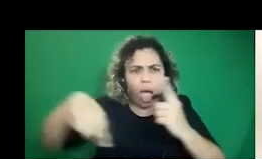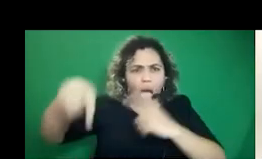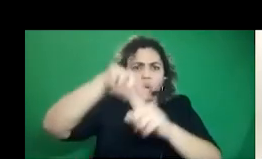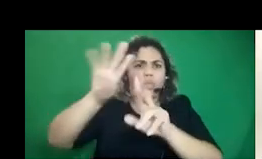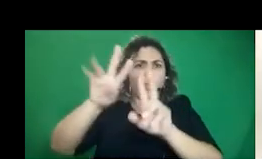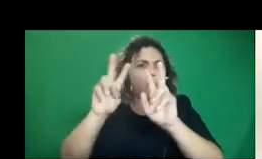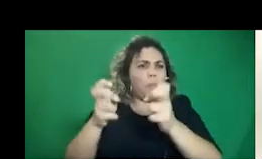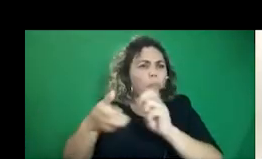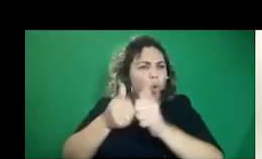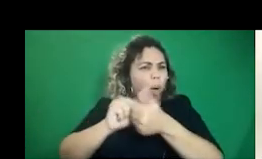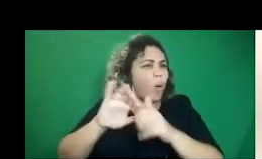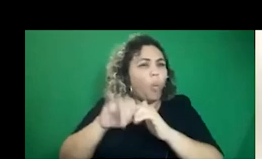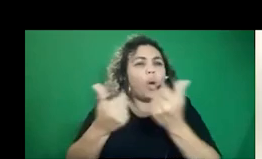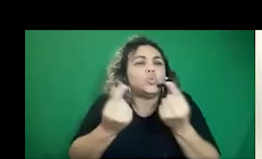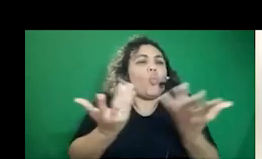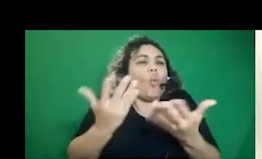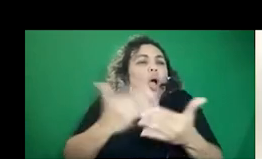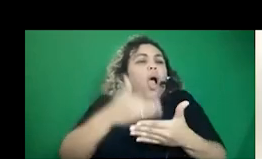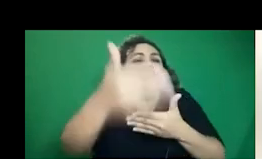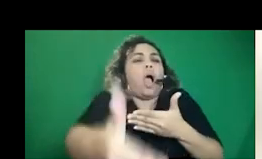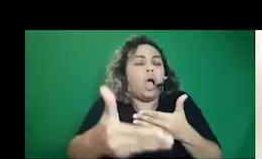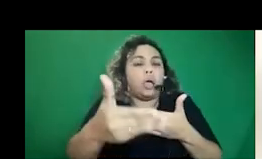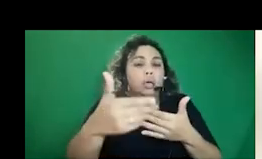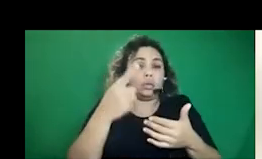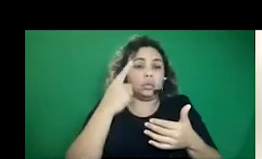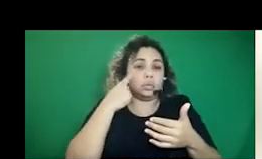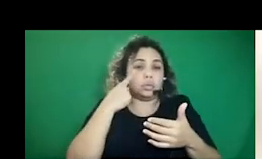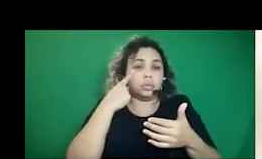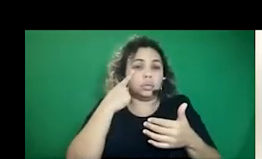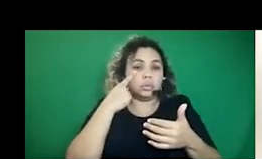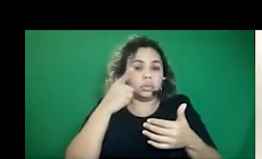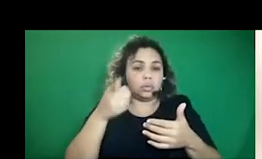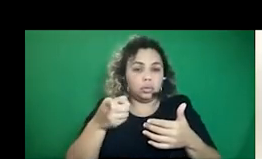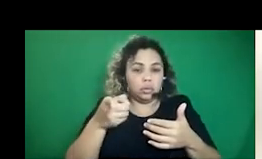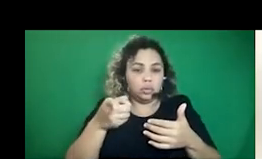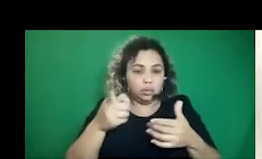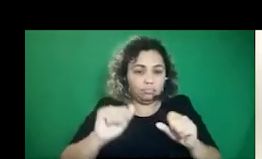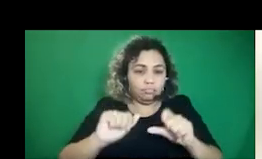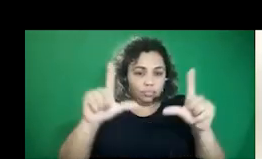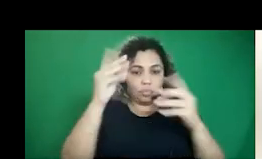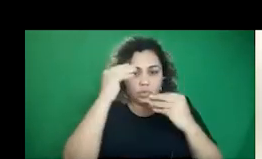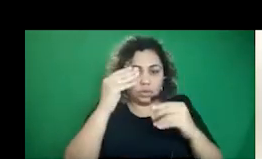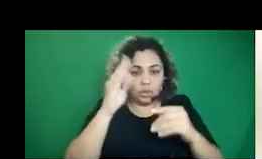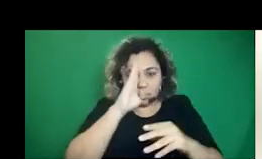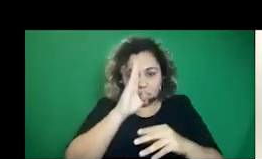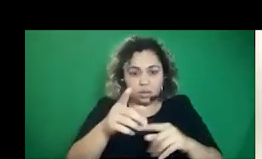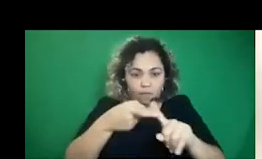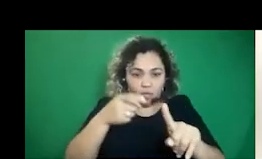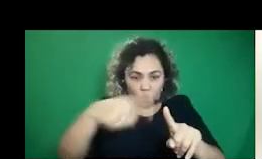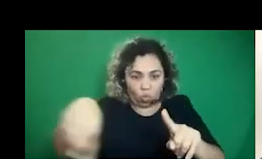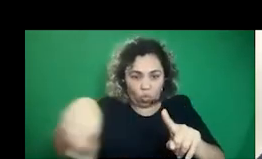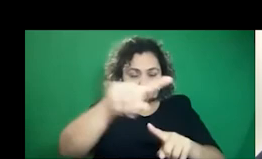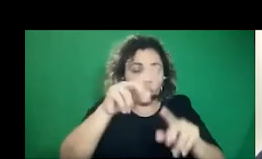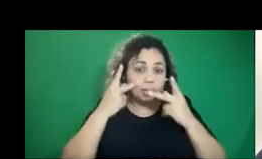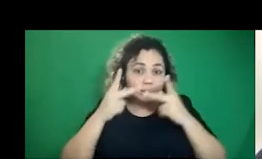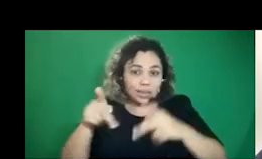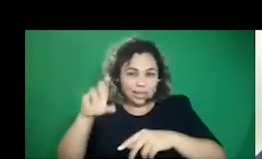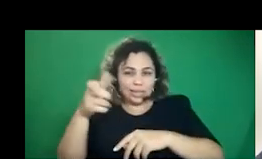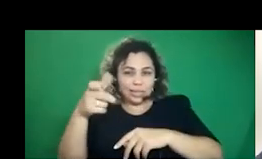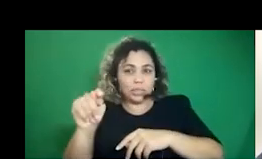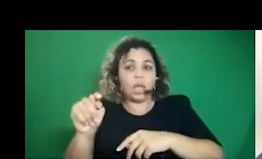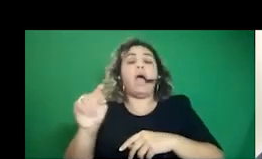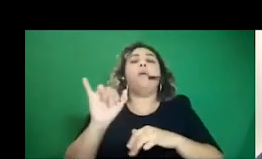organizar alrededor de estas cuestiones y adrián está compartiendo la información para